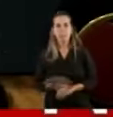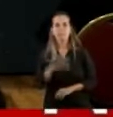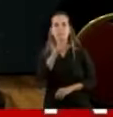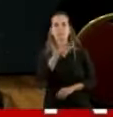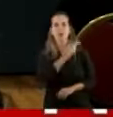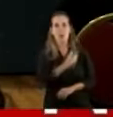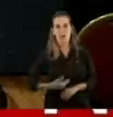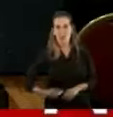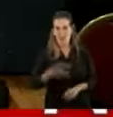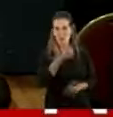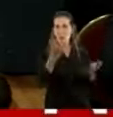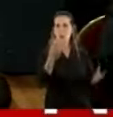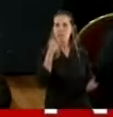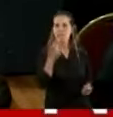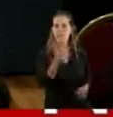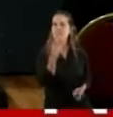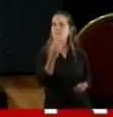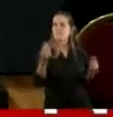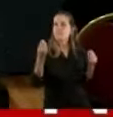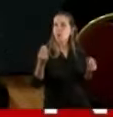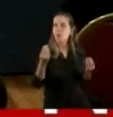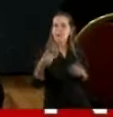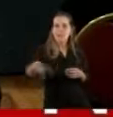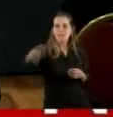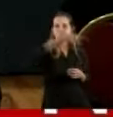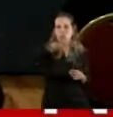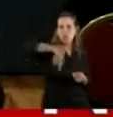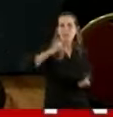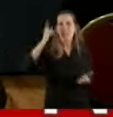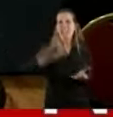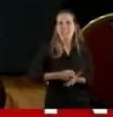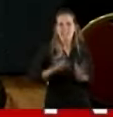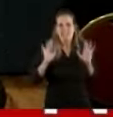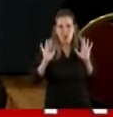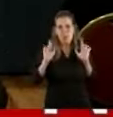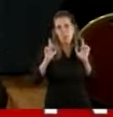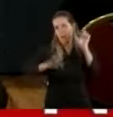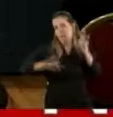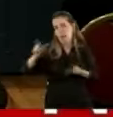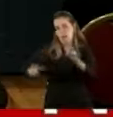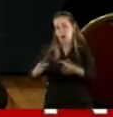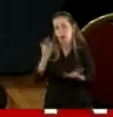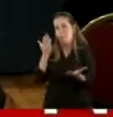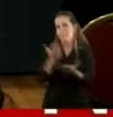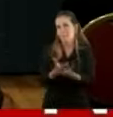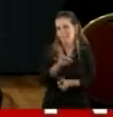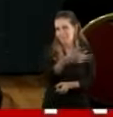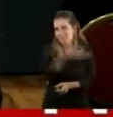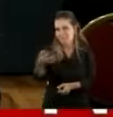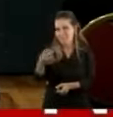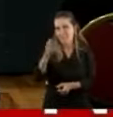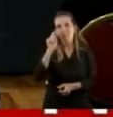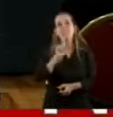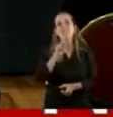Gobernador, buenos días. ¿Cómo hacen para tomar estas decisiones que tienen que tomar y que toda la gente pide, en realidad, ¿no? Como decía Petri,